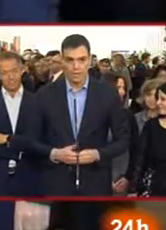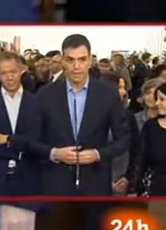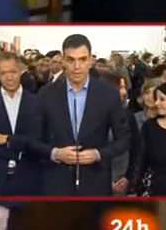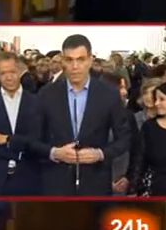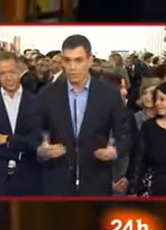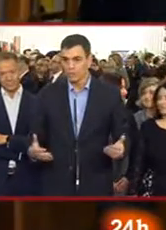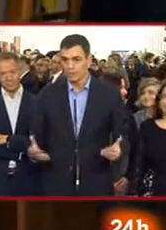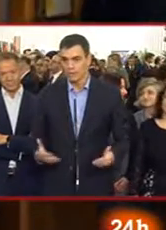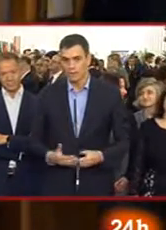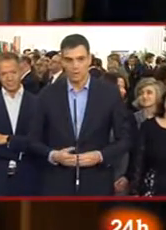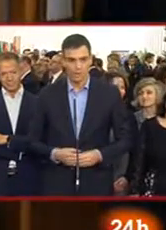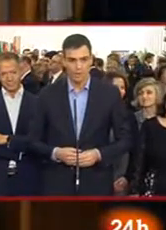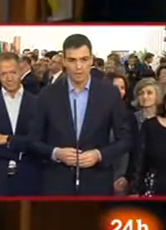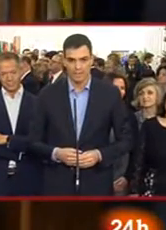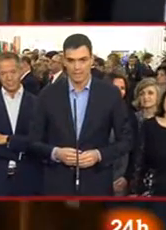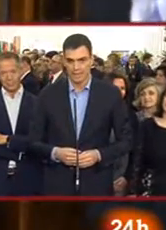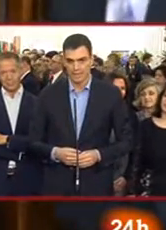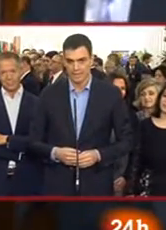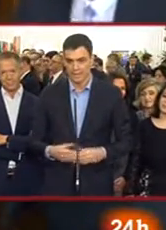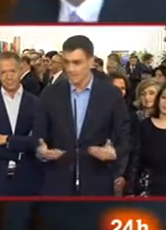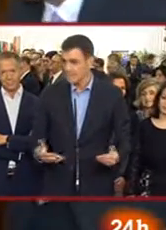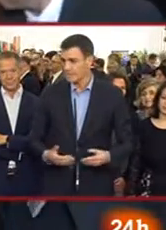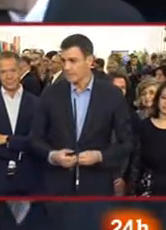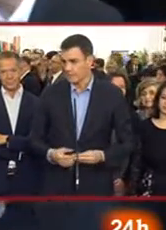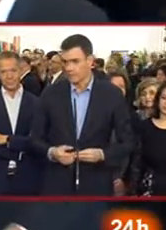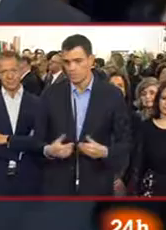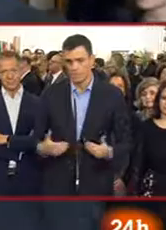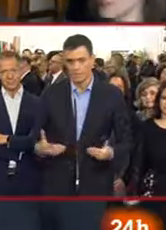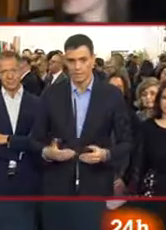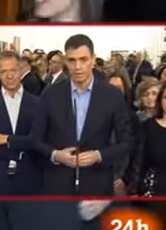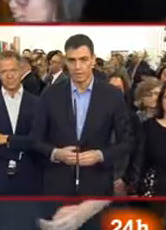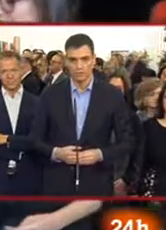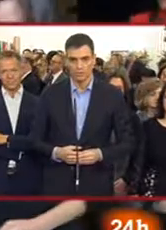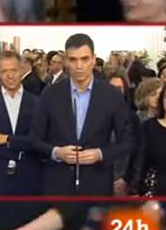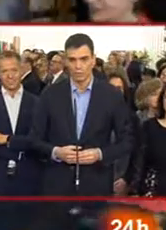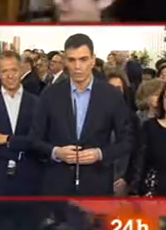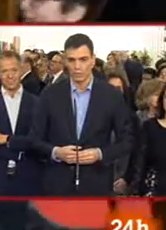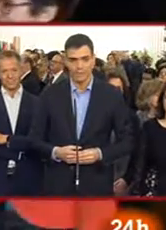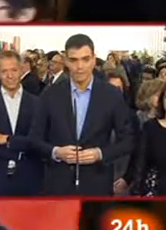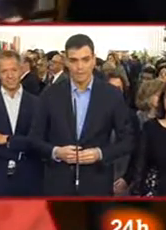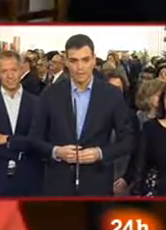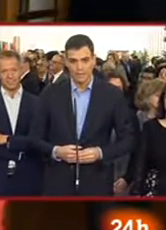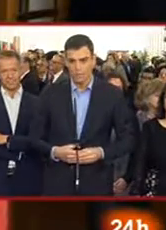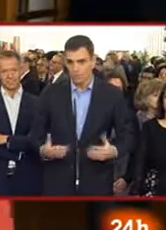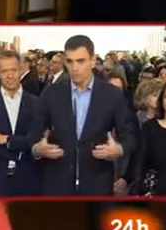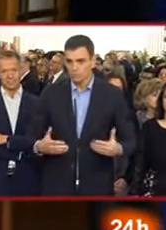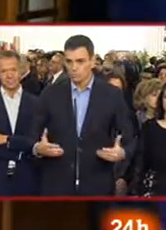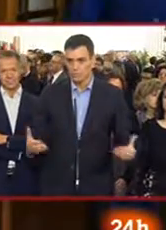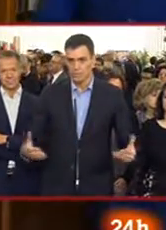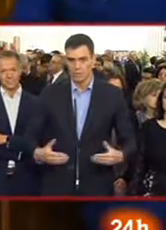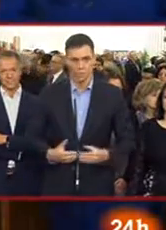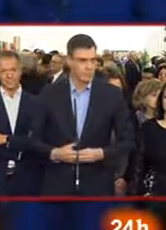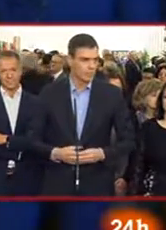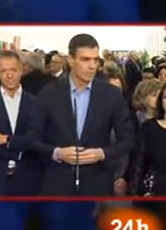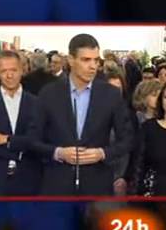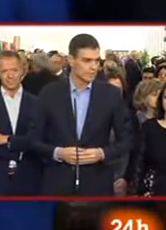creo que hay un horizonte de trabajo en la Comisión Parlamentaria de 6 meses, de la Comisión de Evaluación de nuestro modelo territorial, y luego